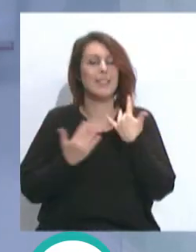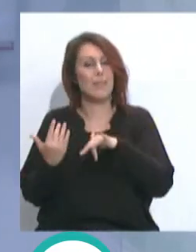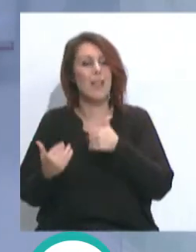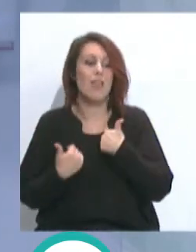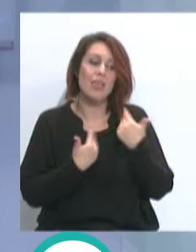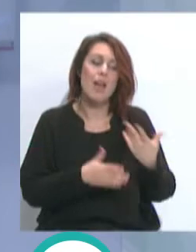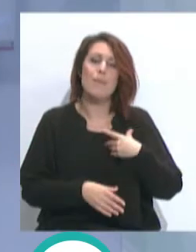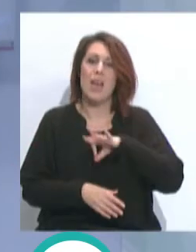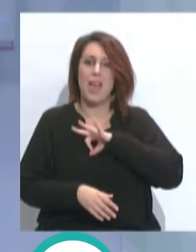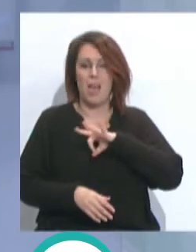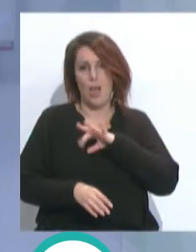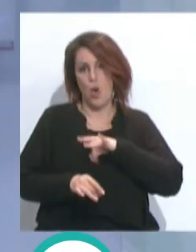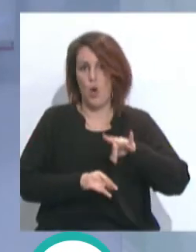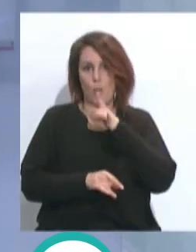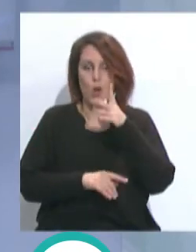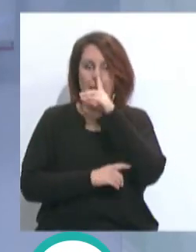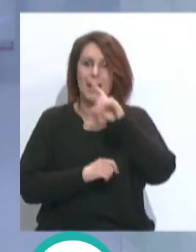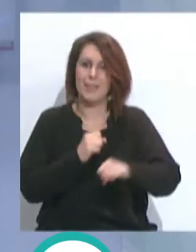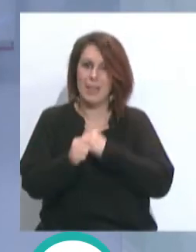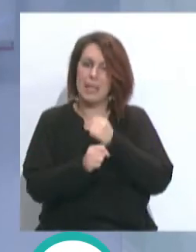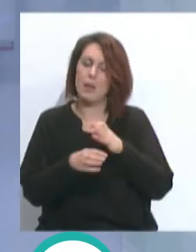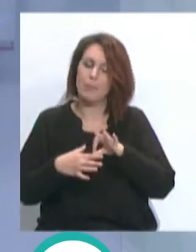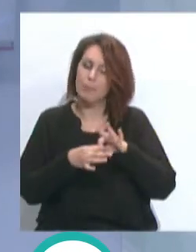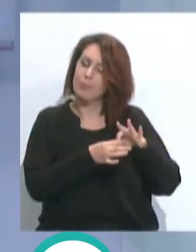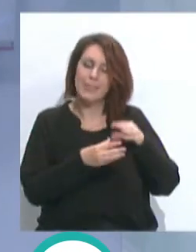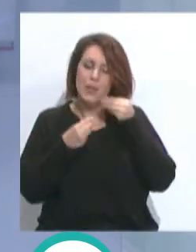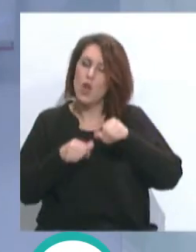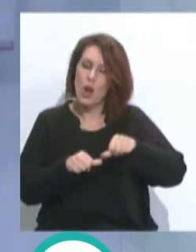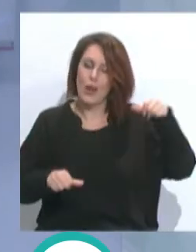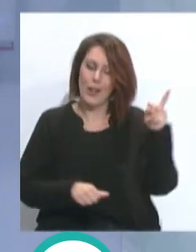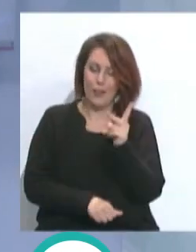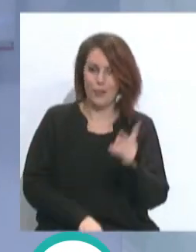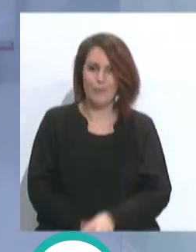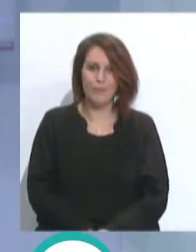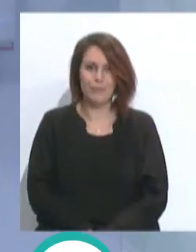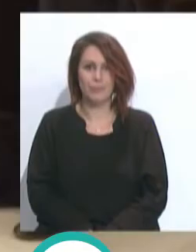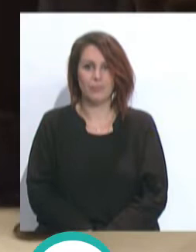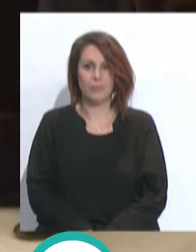concede su medalla de oro por su aniversario y el vínculo histórico entre ambas.